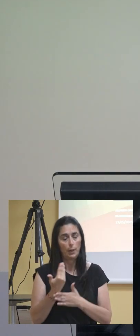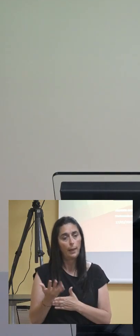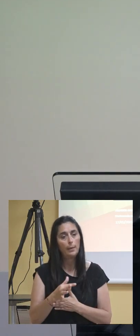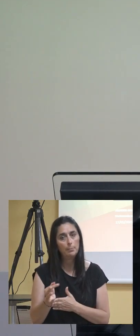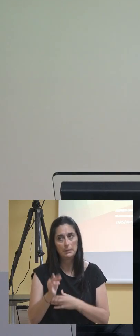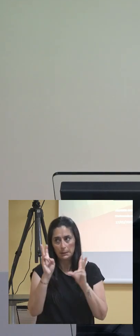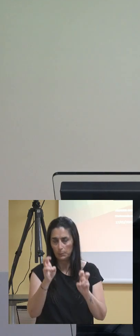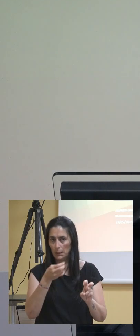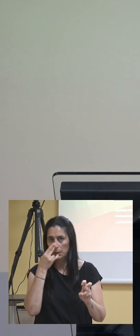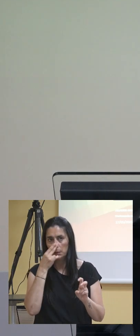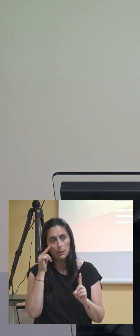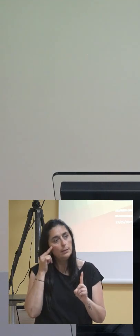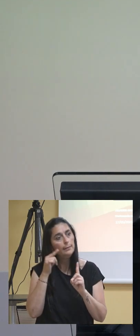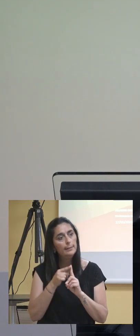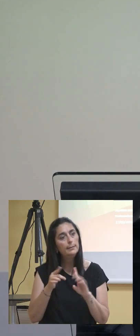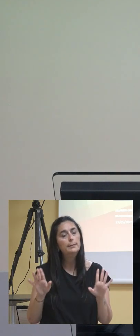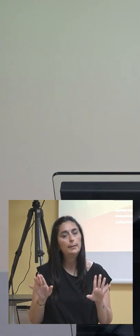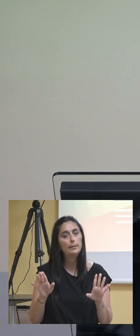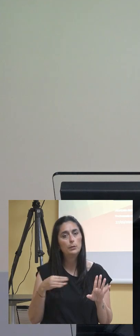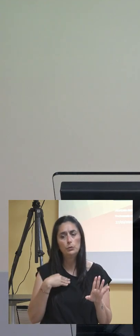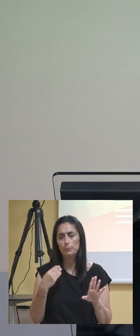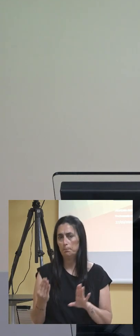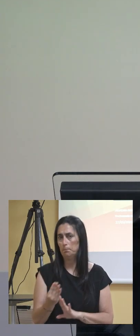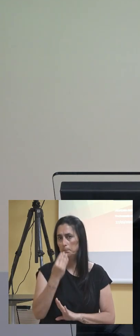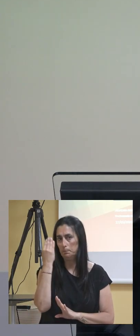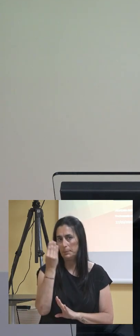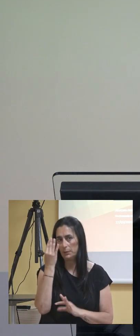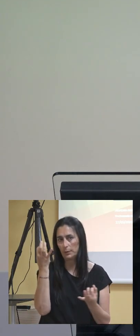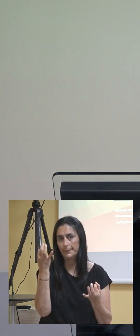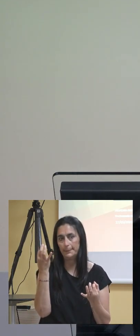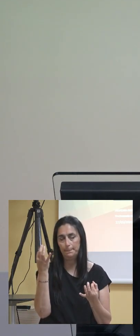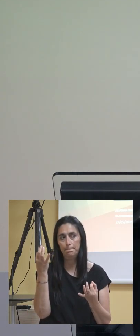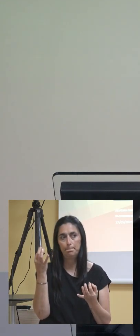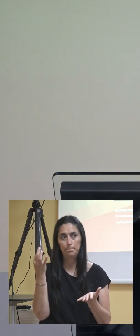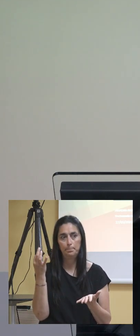interesados en el tema, porque yo creo que es el principal